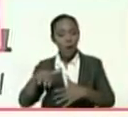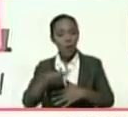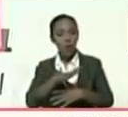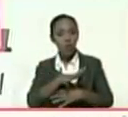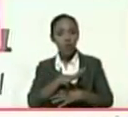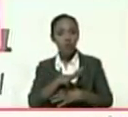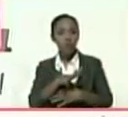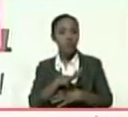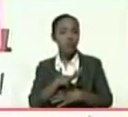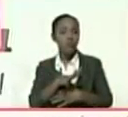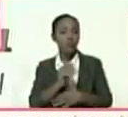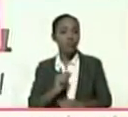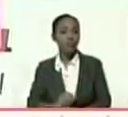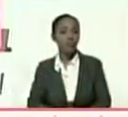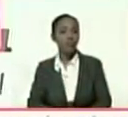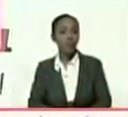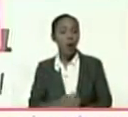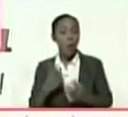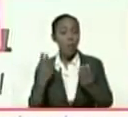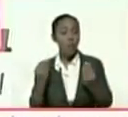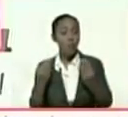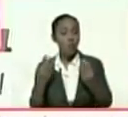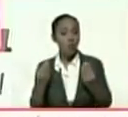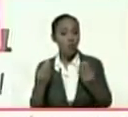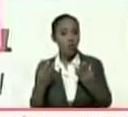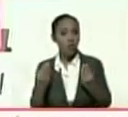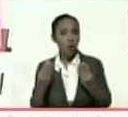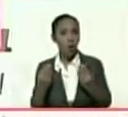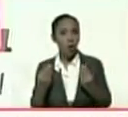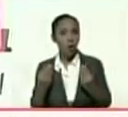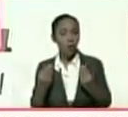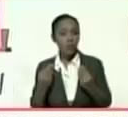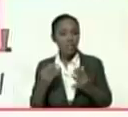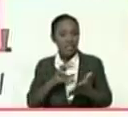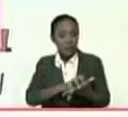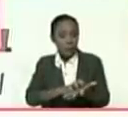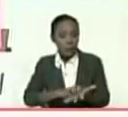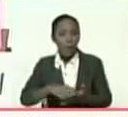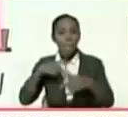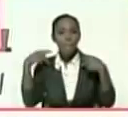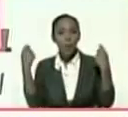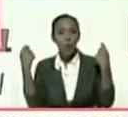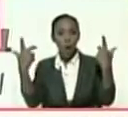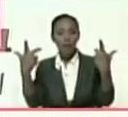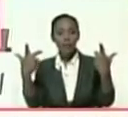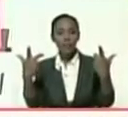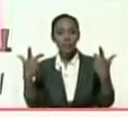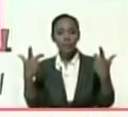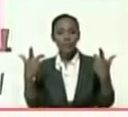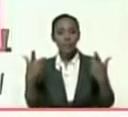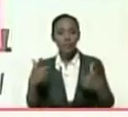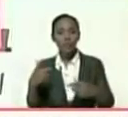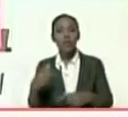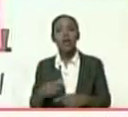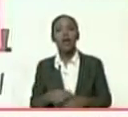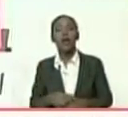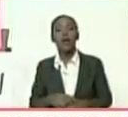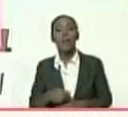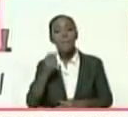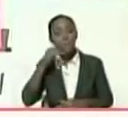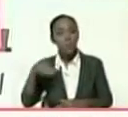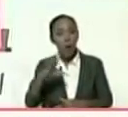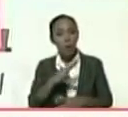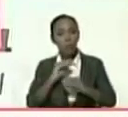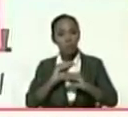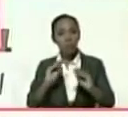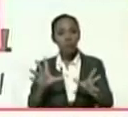de mucho arraigo popular, inclusive pueblos que uno puede llamar que